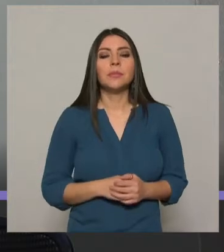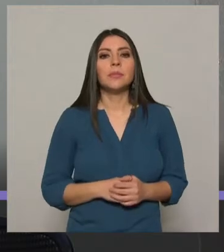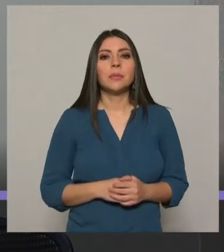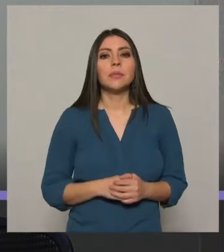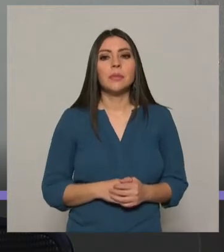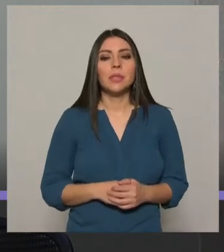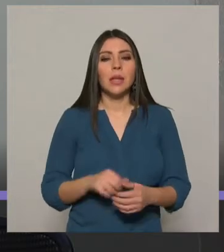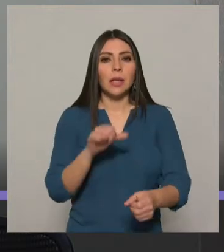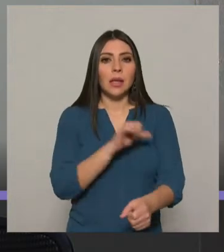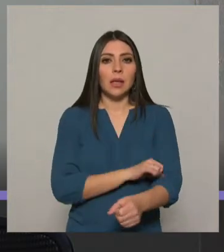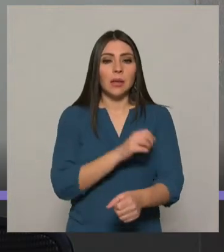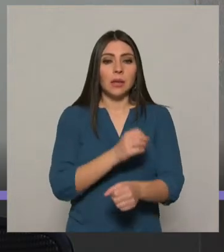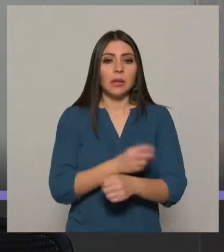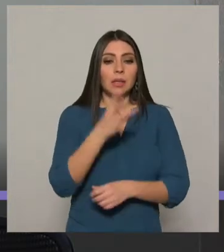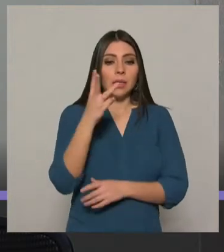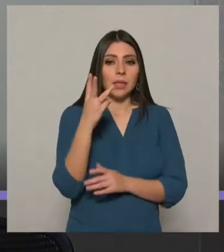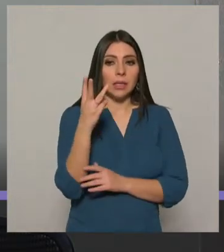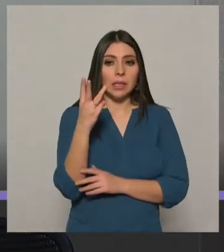Obregón pasa de